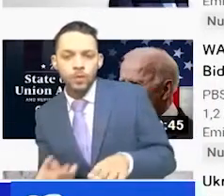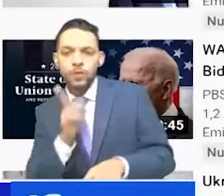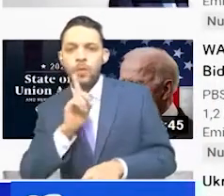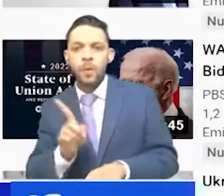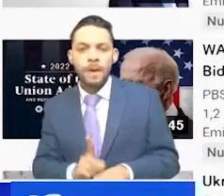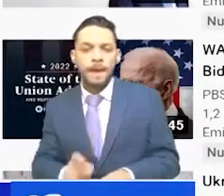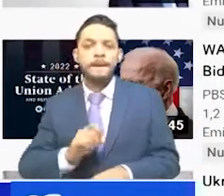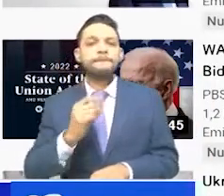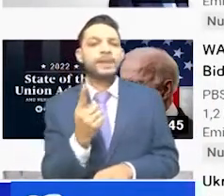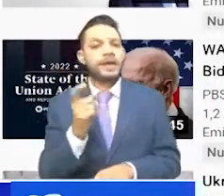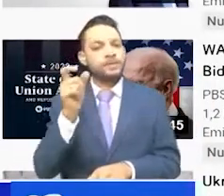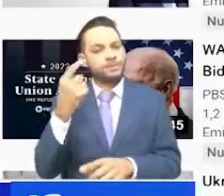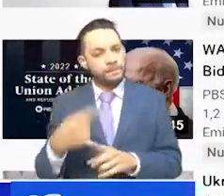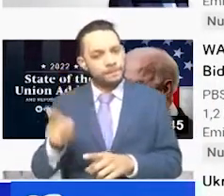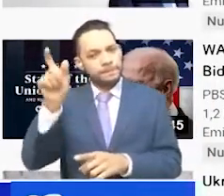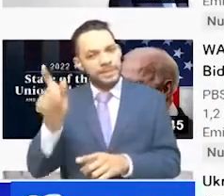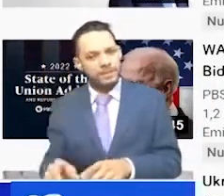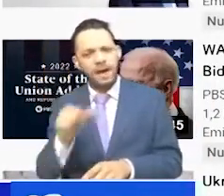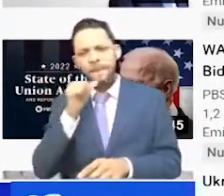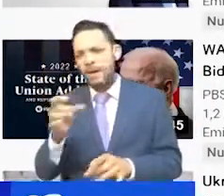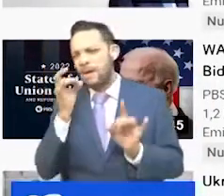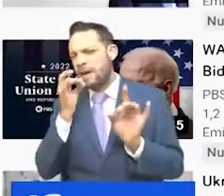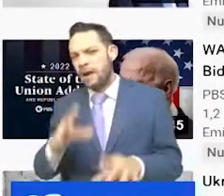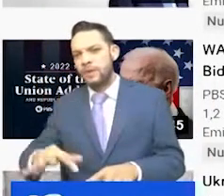que se debate entre la vida y la muerte.